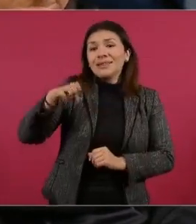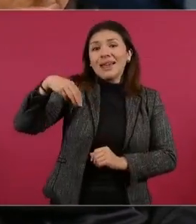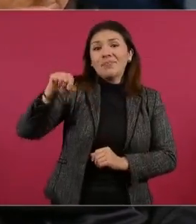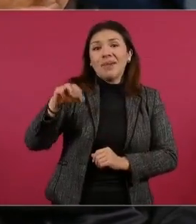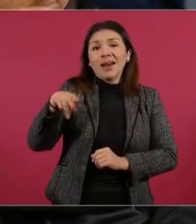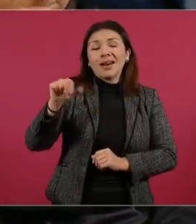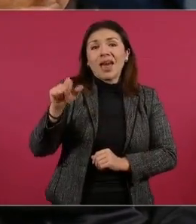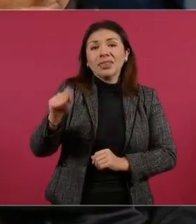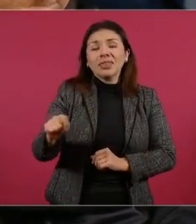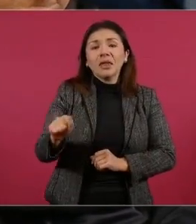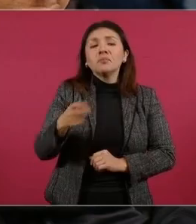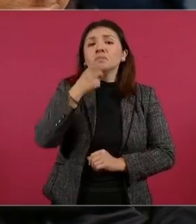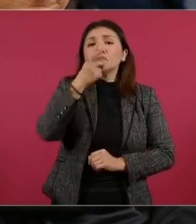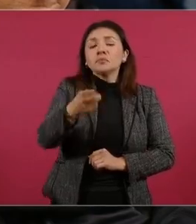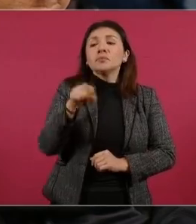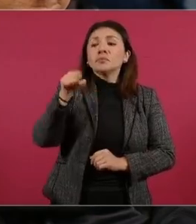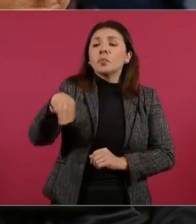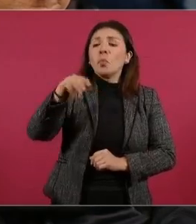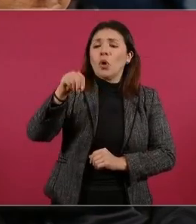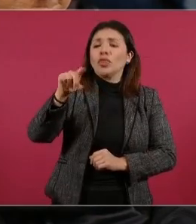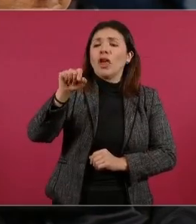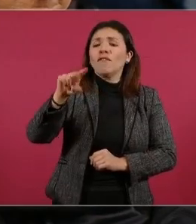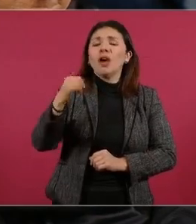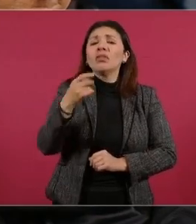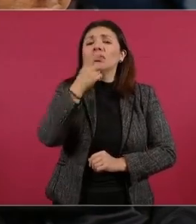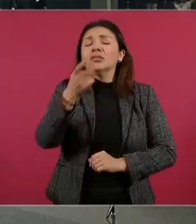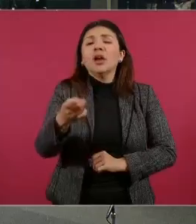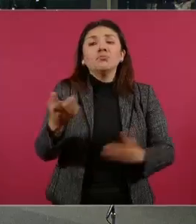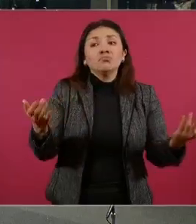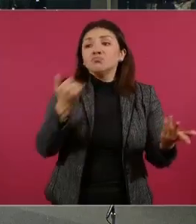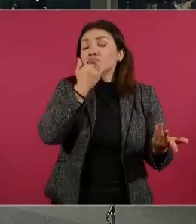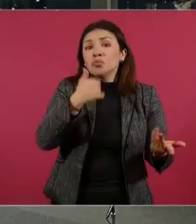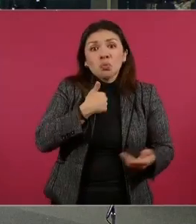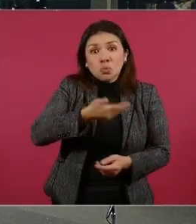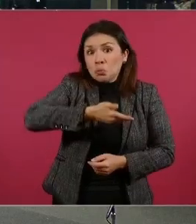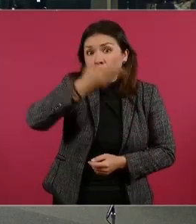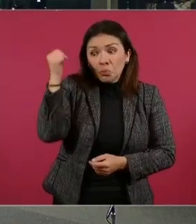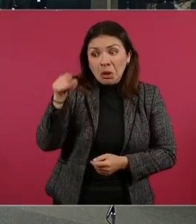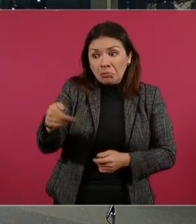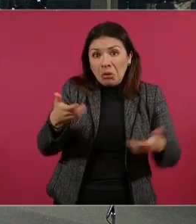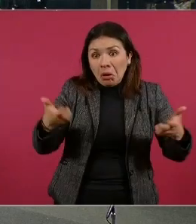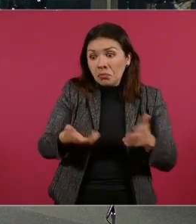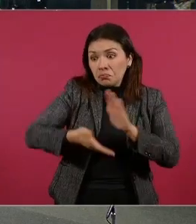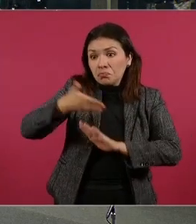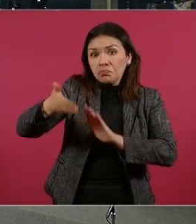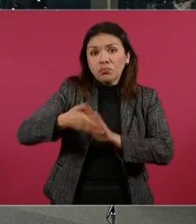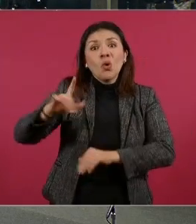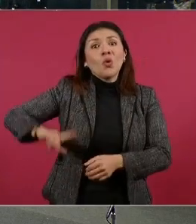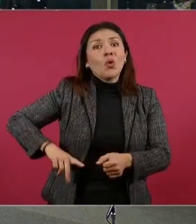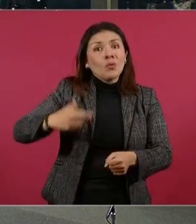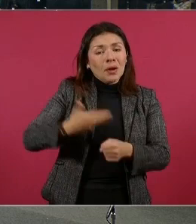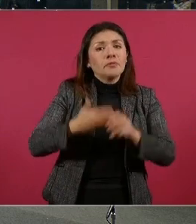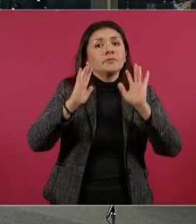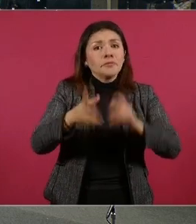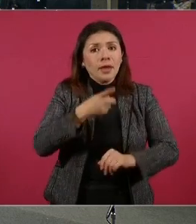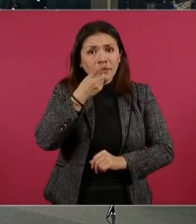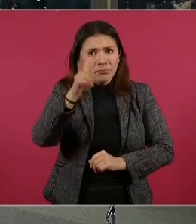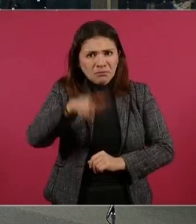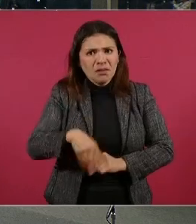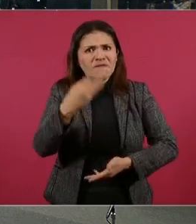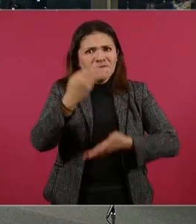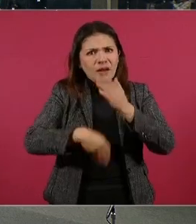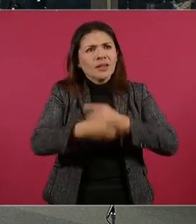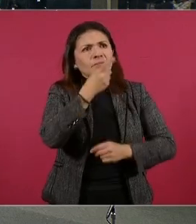funcionarios de semnat le dijeron a mongabay que que ellos no tienen conocimiento de esto el el gobernador ya aceptó que no hay